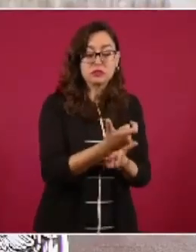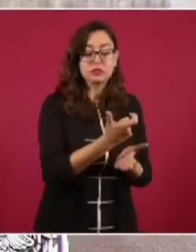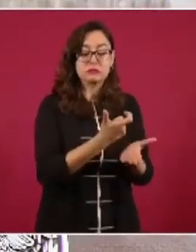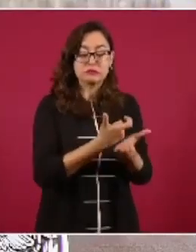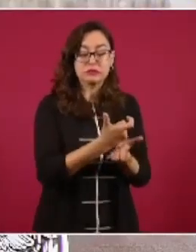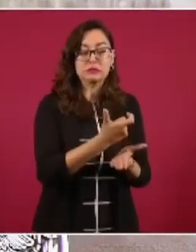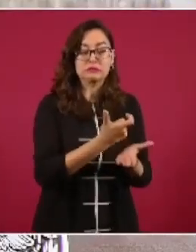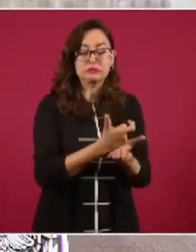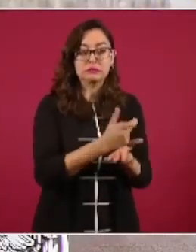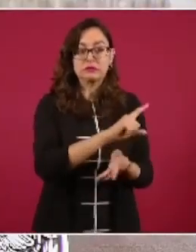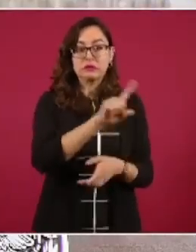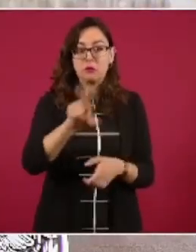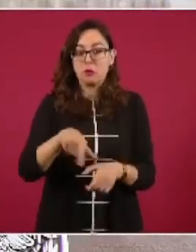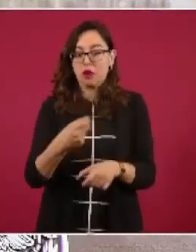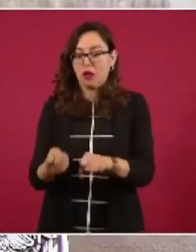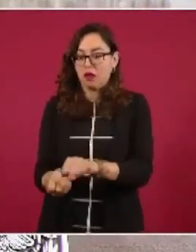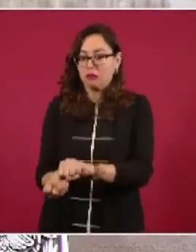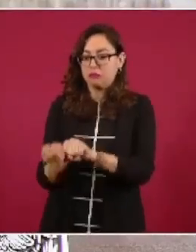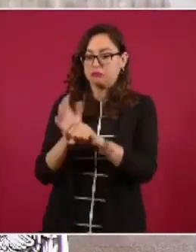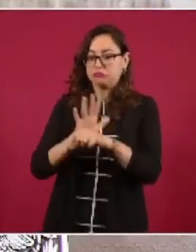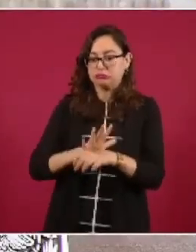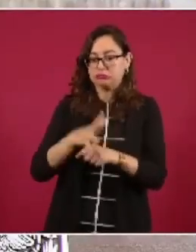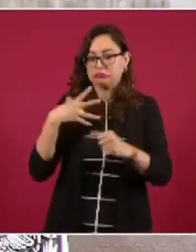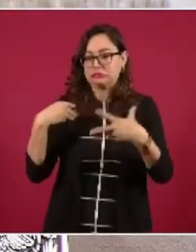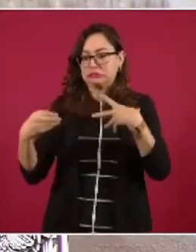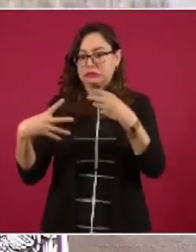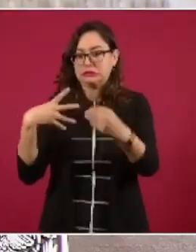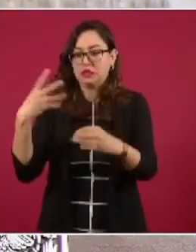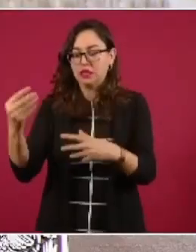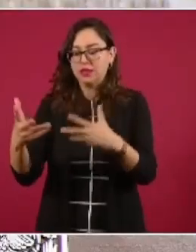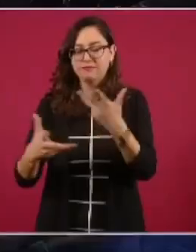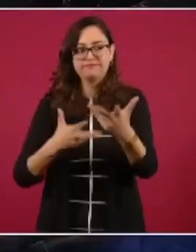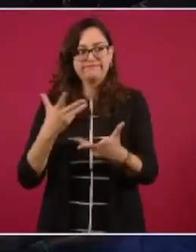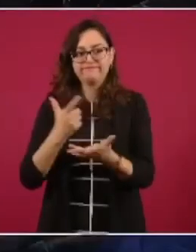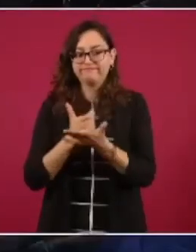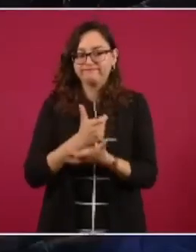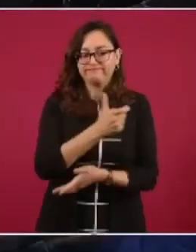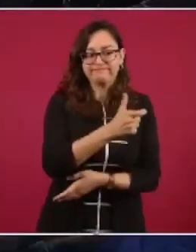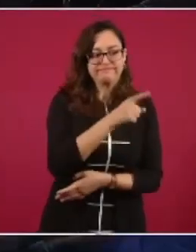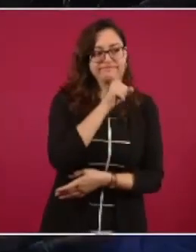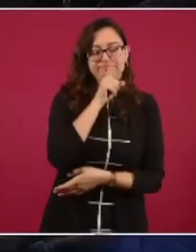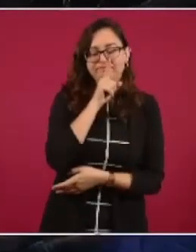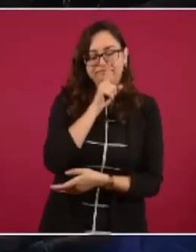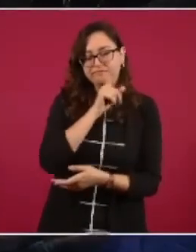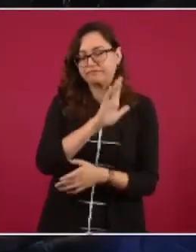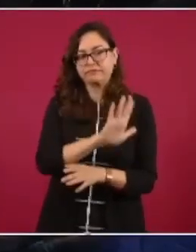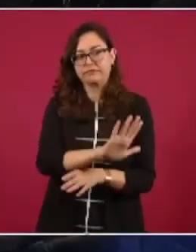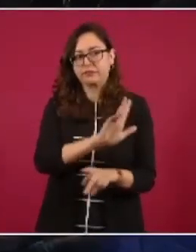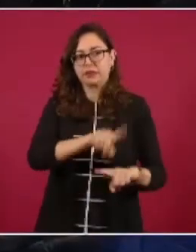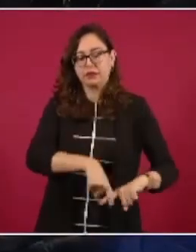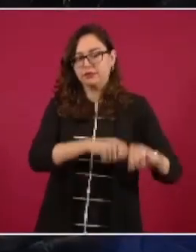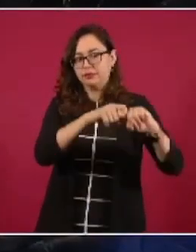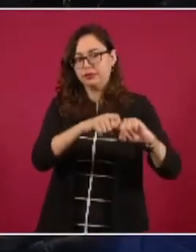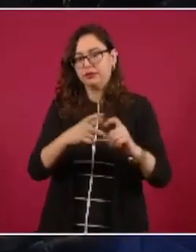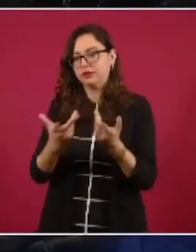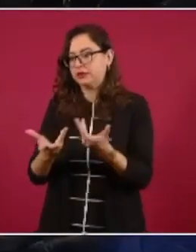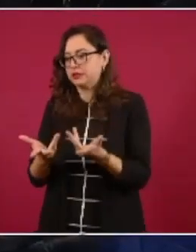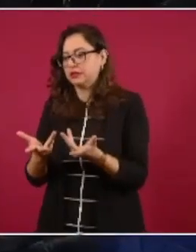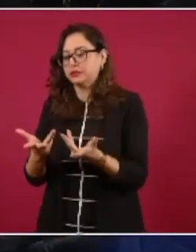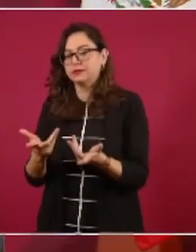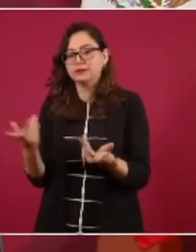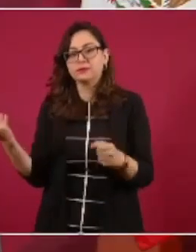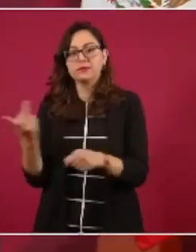nuestro, porque se cayó la economía. En los otros sexenios también, nada más